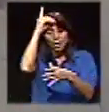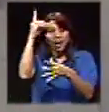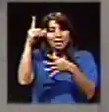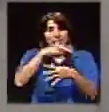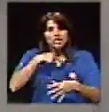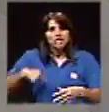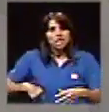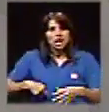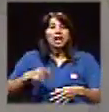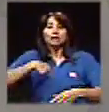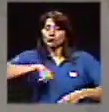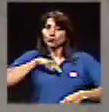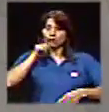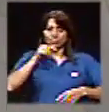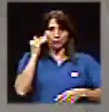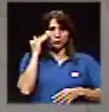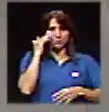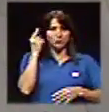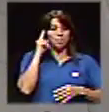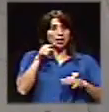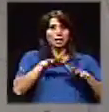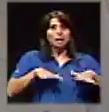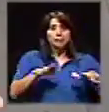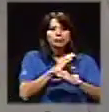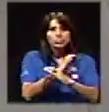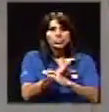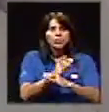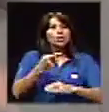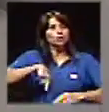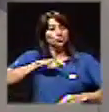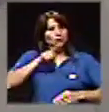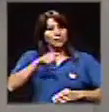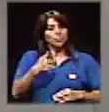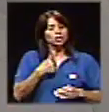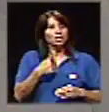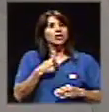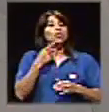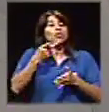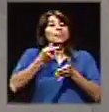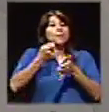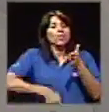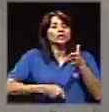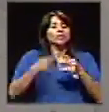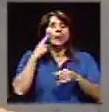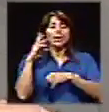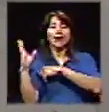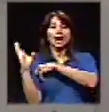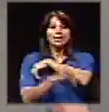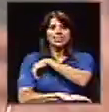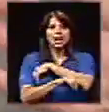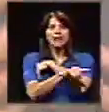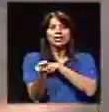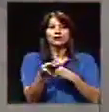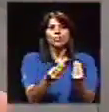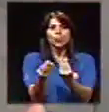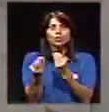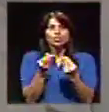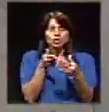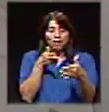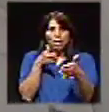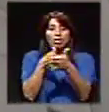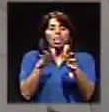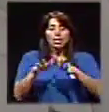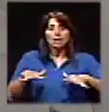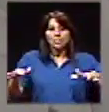una política tributaria de impuestos de la importación que castigue esos productos que castigan el ambiente y afamarnos porque nosotros